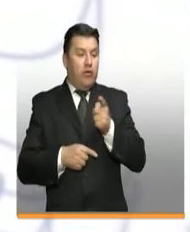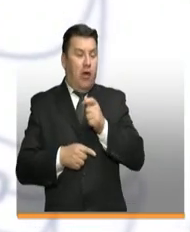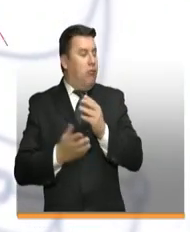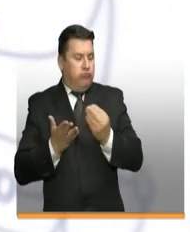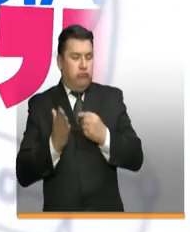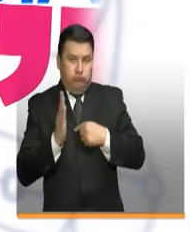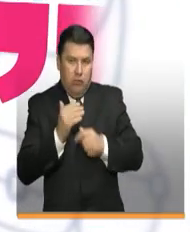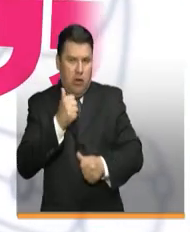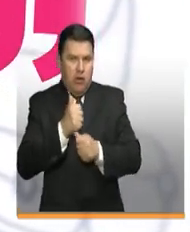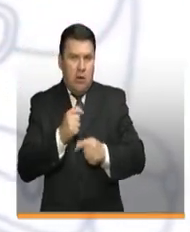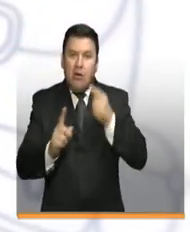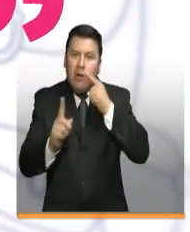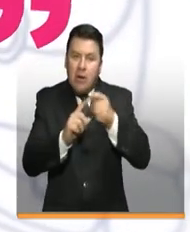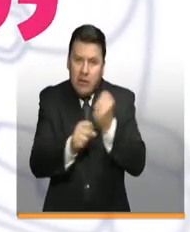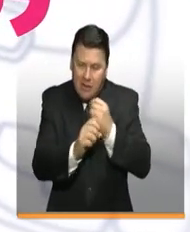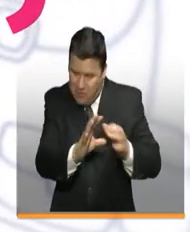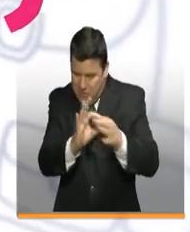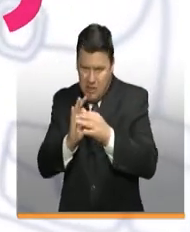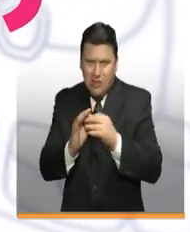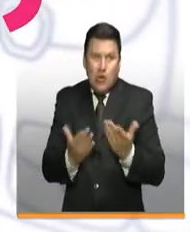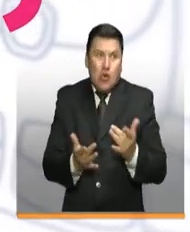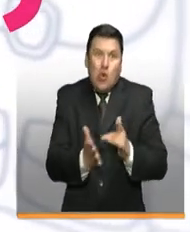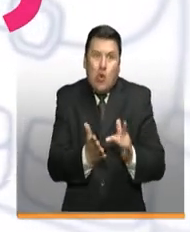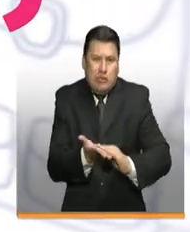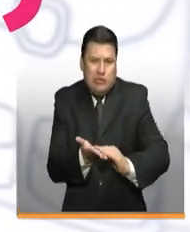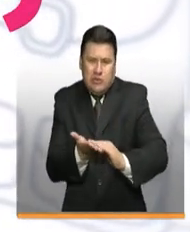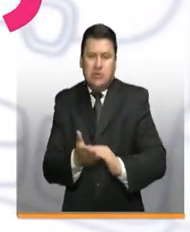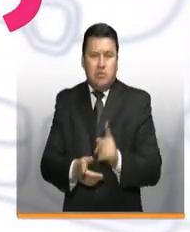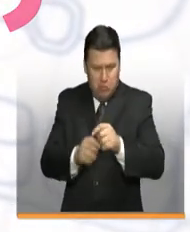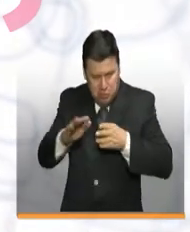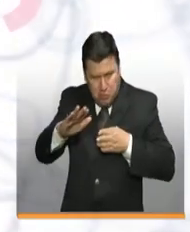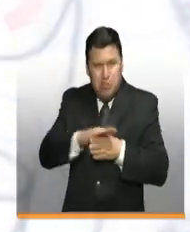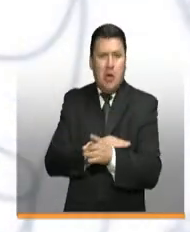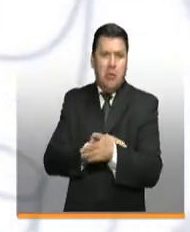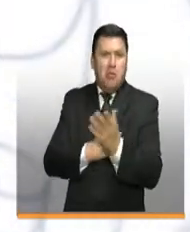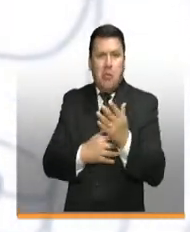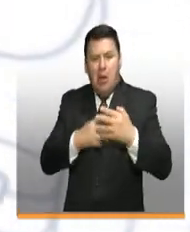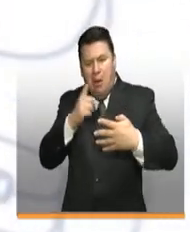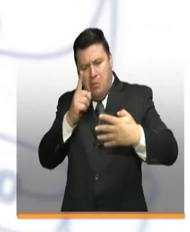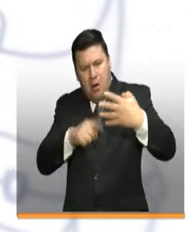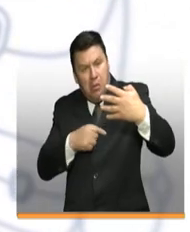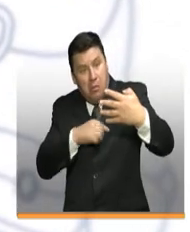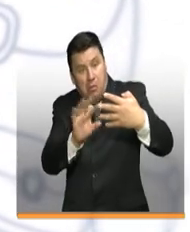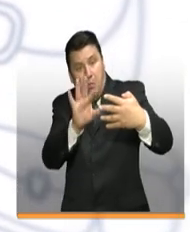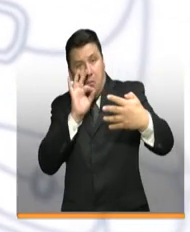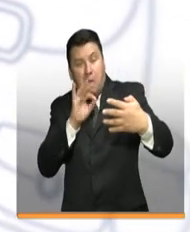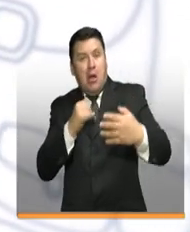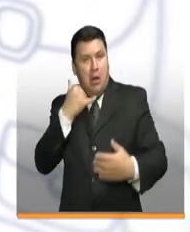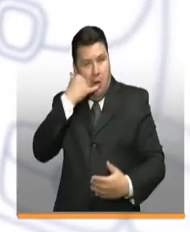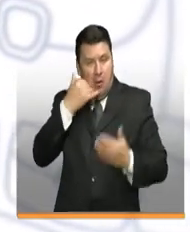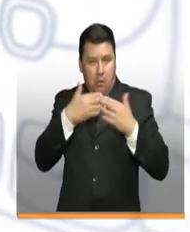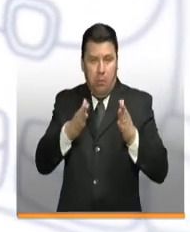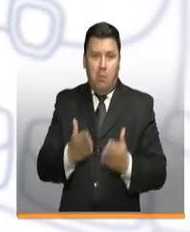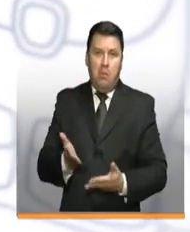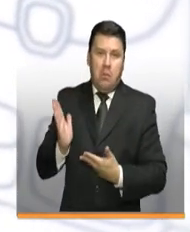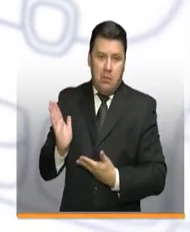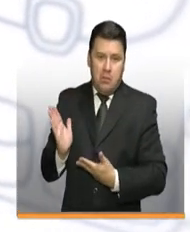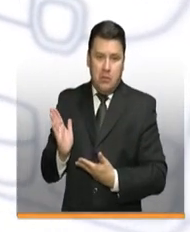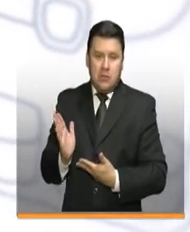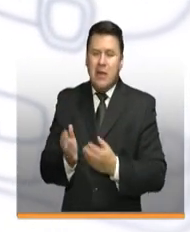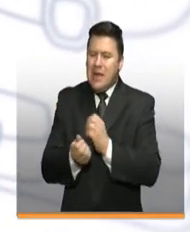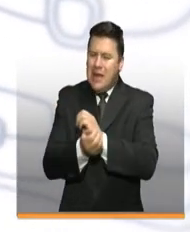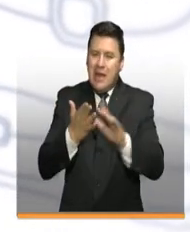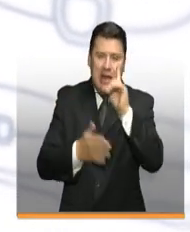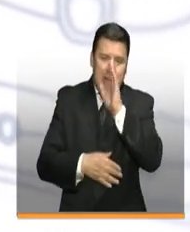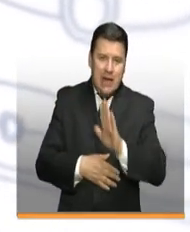Seguiremos trabajando juntos para superar esta emergencia. Puedes acceder a una de estas medidas a través de nuestras líneas telefónicas. Línea